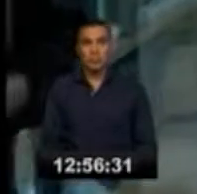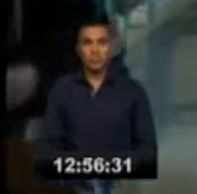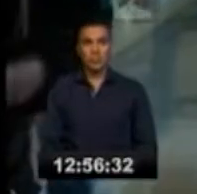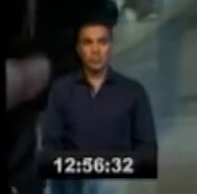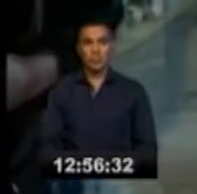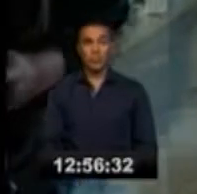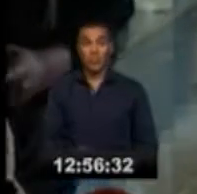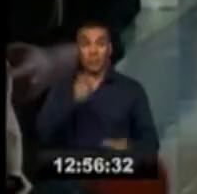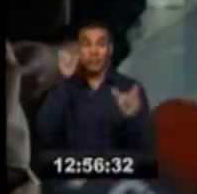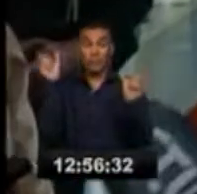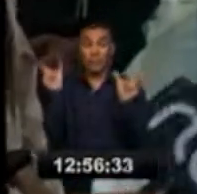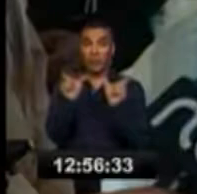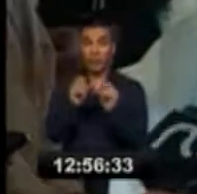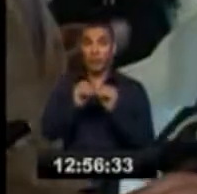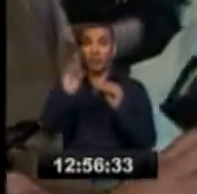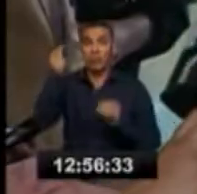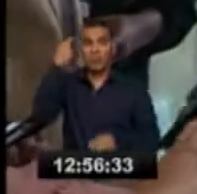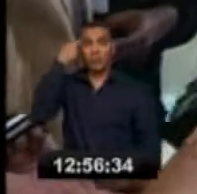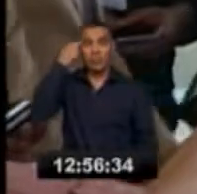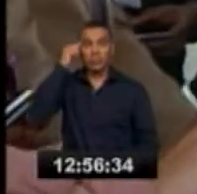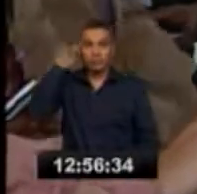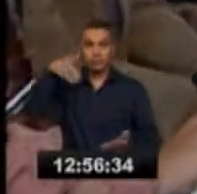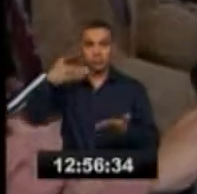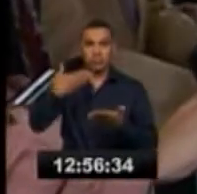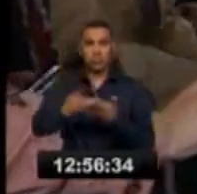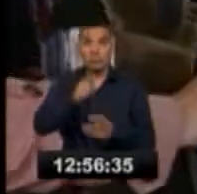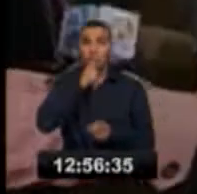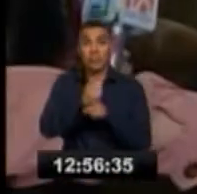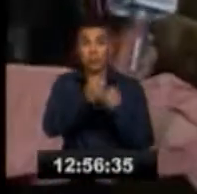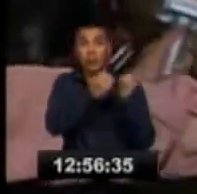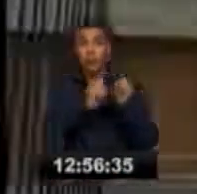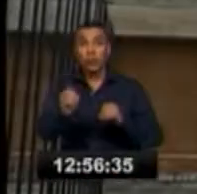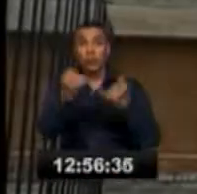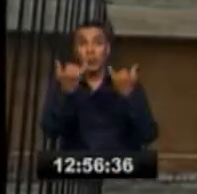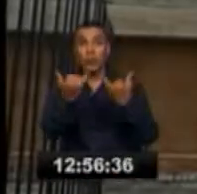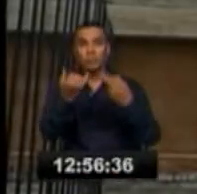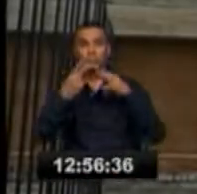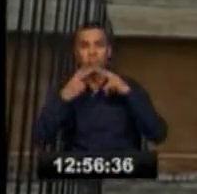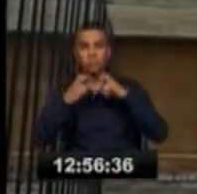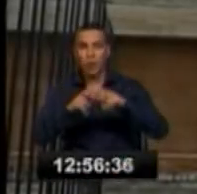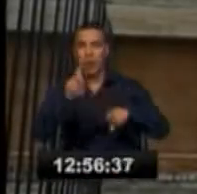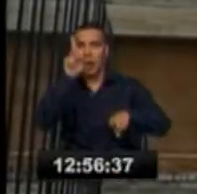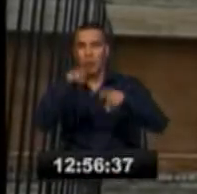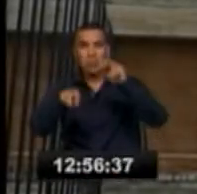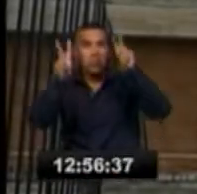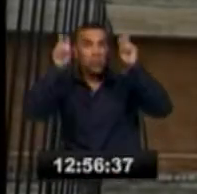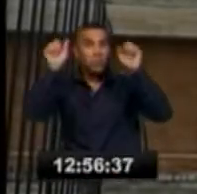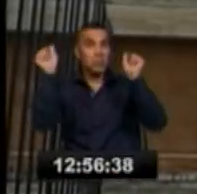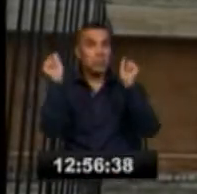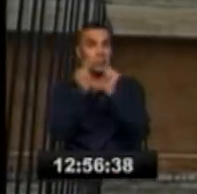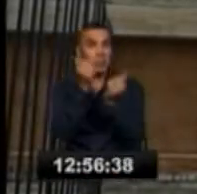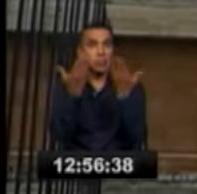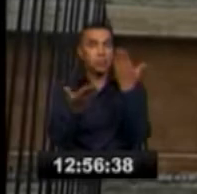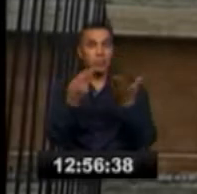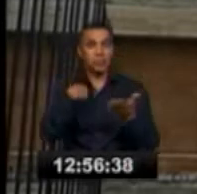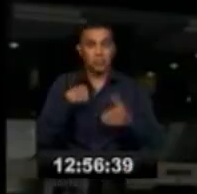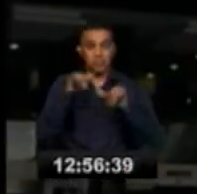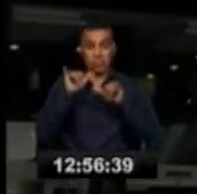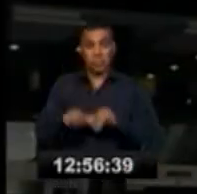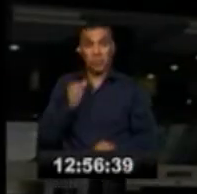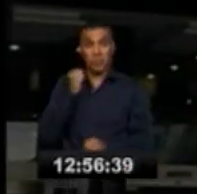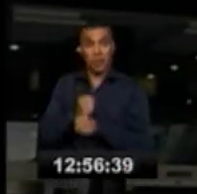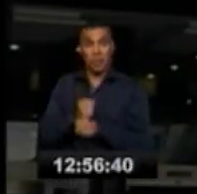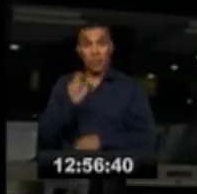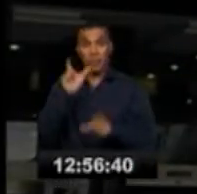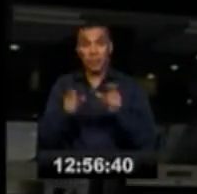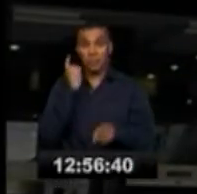El fiscal general del estado, Paul Pérez Reina, confirma que ese organismo ya investiga algunos casos relacionados con supuestos cobros ilegales de